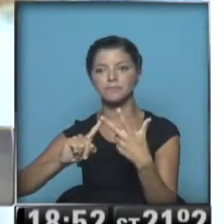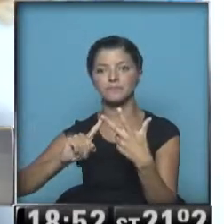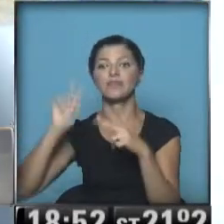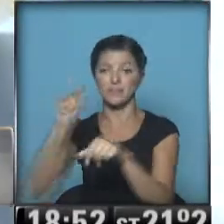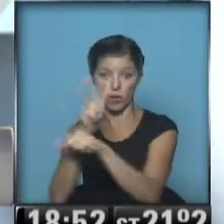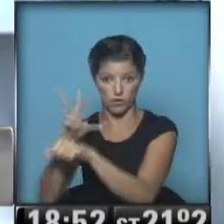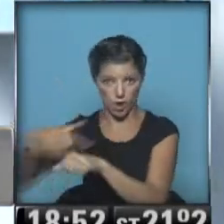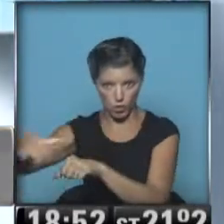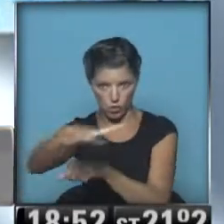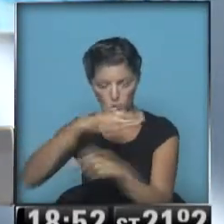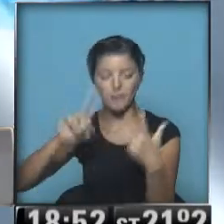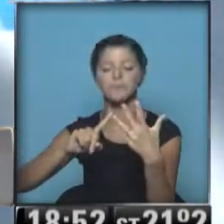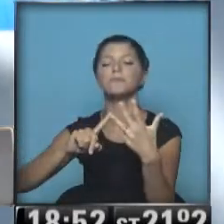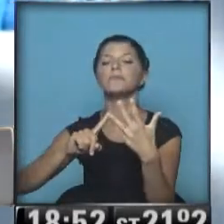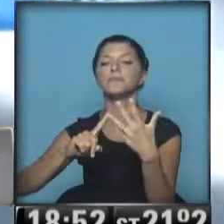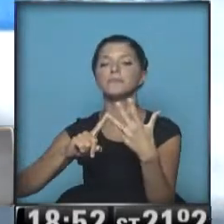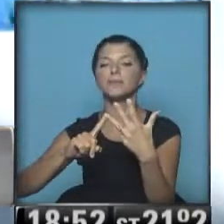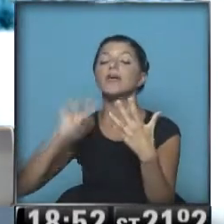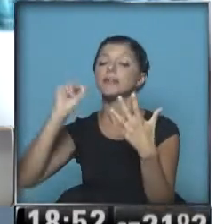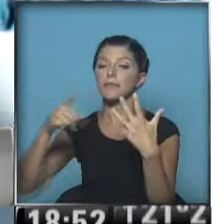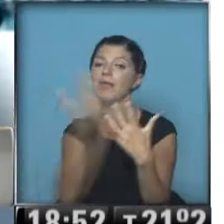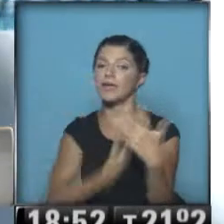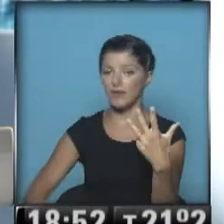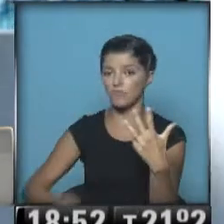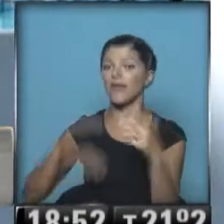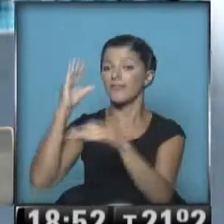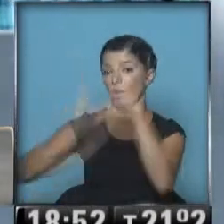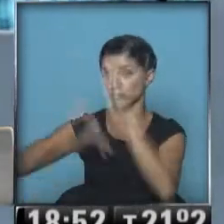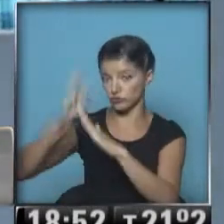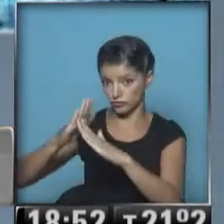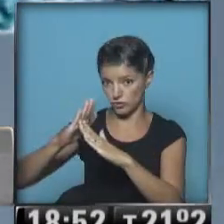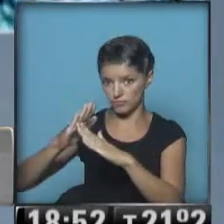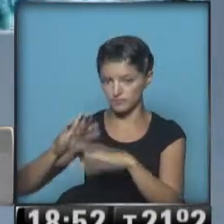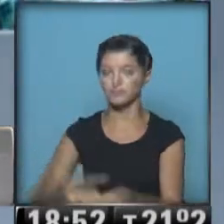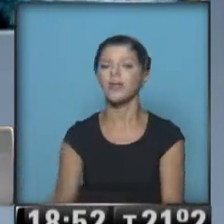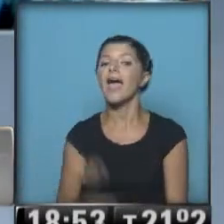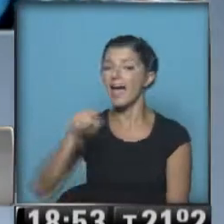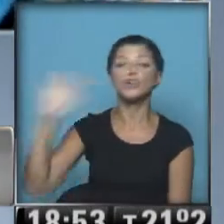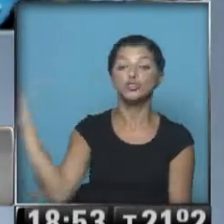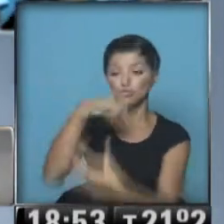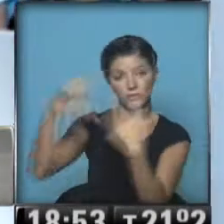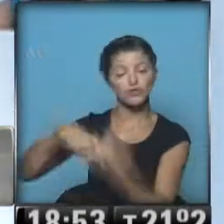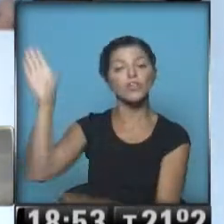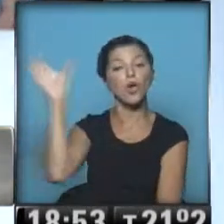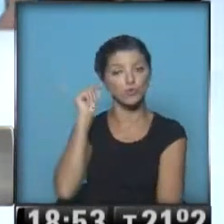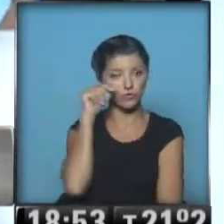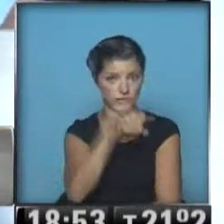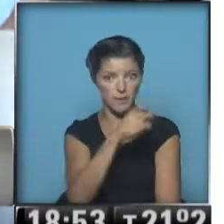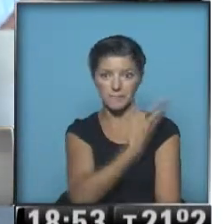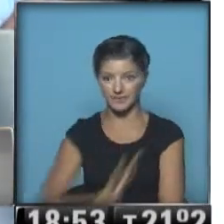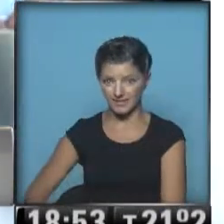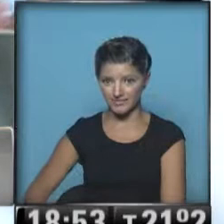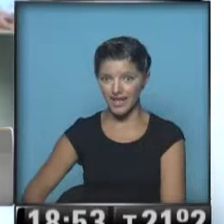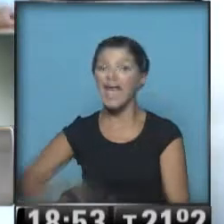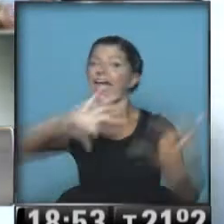guardaparque, Sergio Arias Bardecantos, y el jefe de obra, Facundo Gulino, presidente. Allí le escuchan todos atentamente. Las condiciones